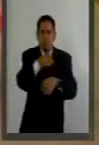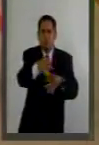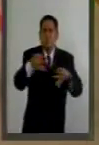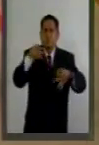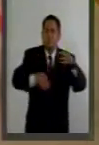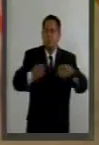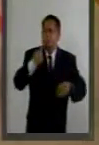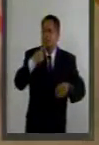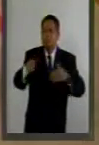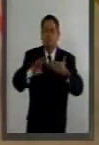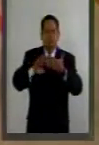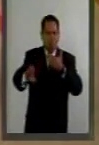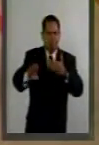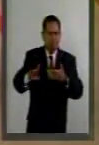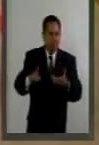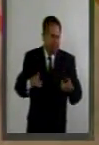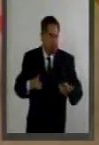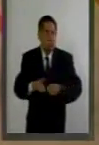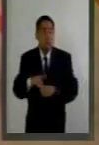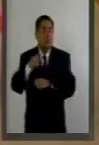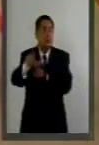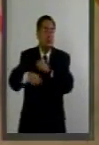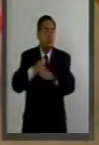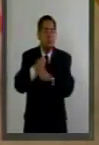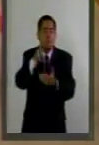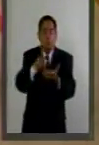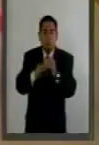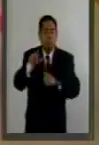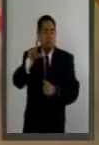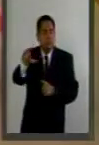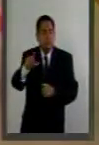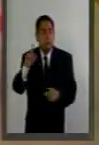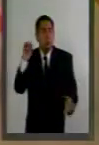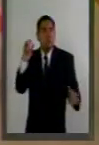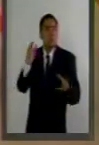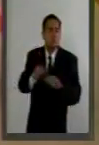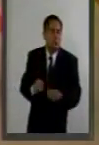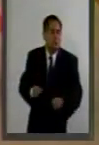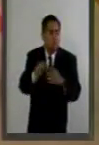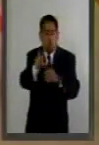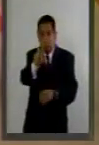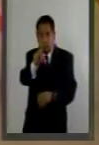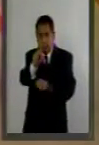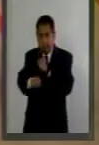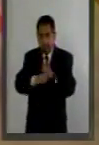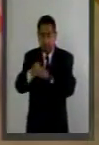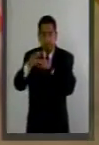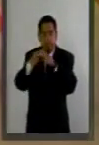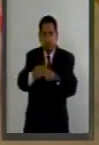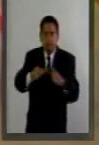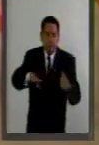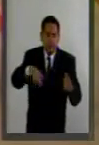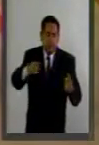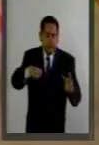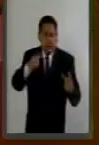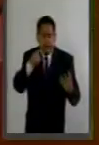y en 2017 se cumplen ya 30 años de